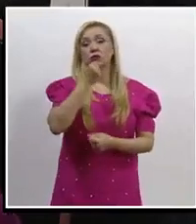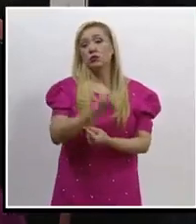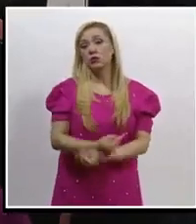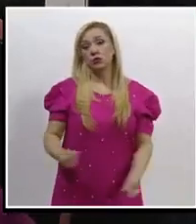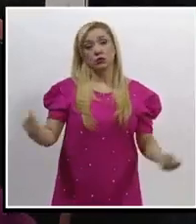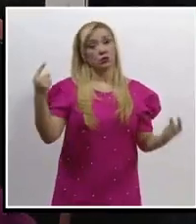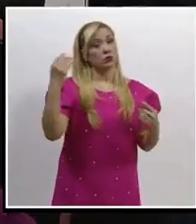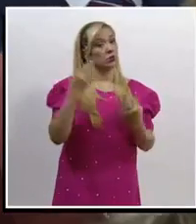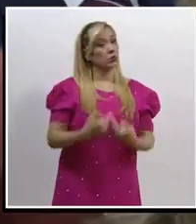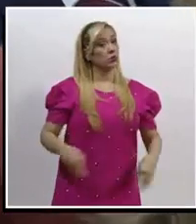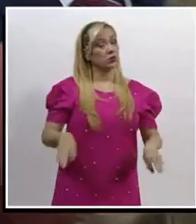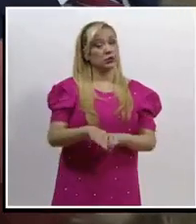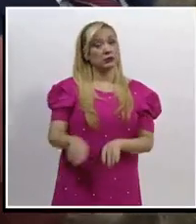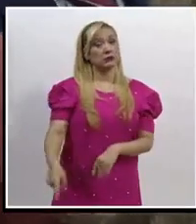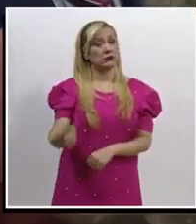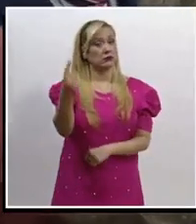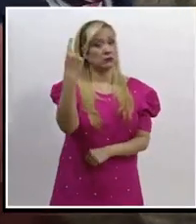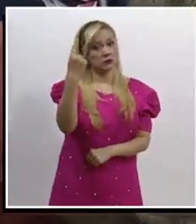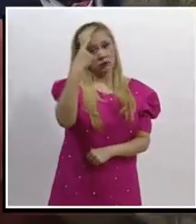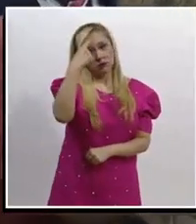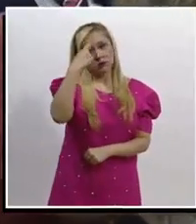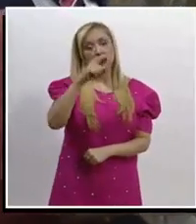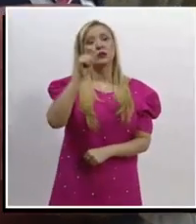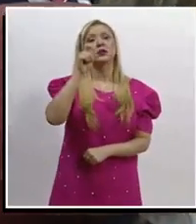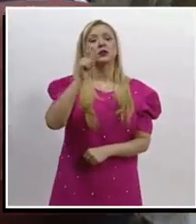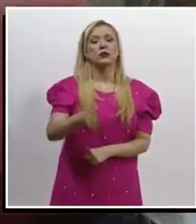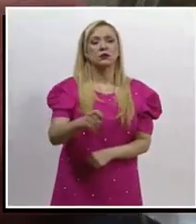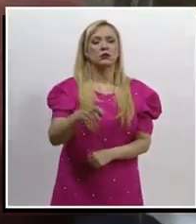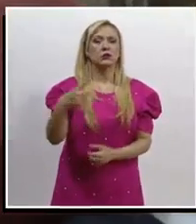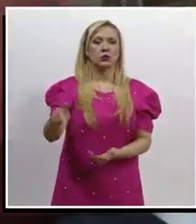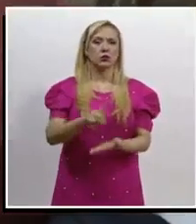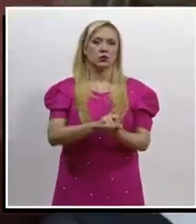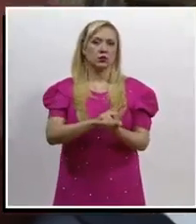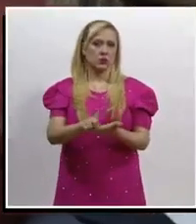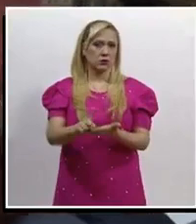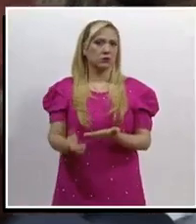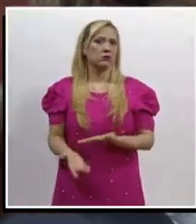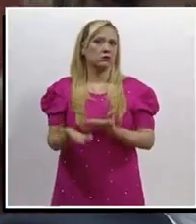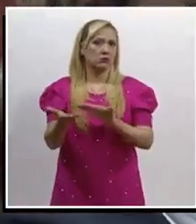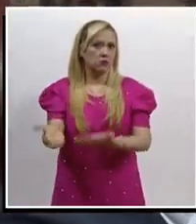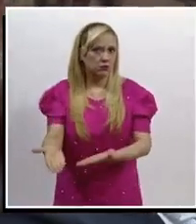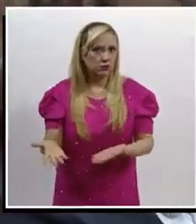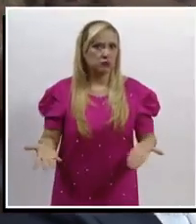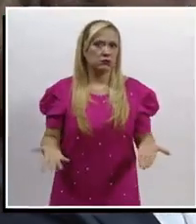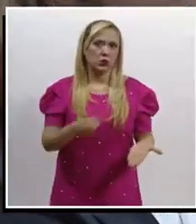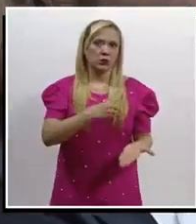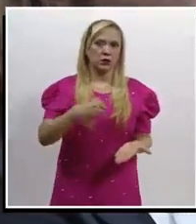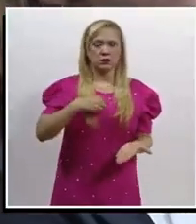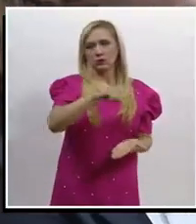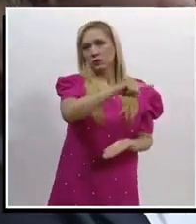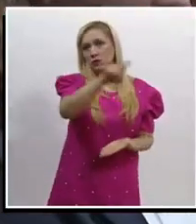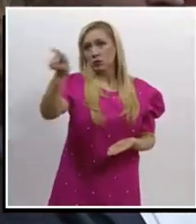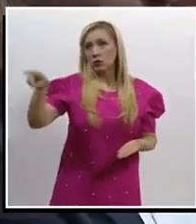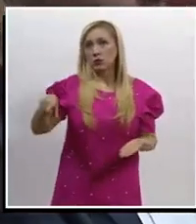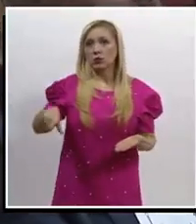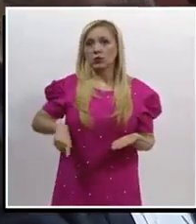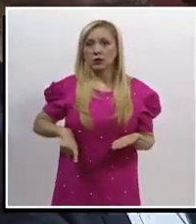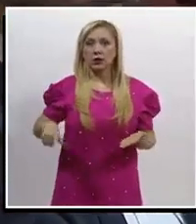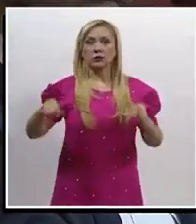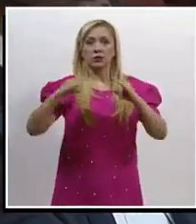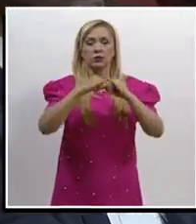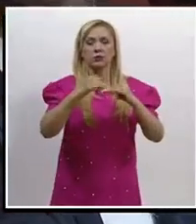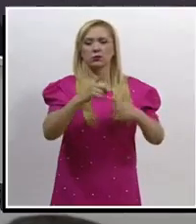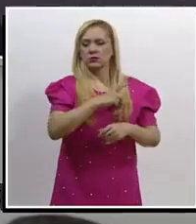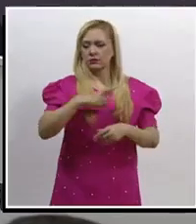un mecanismo privilegiado para hacer justiciables los derechos de este grupo vulnerable y es deber del Estado garantizar su desarrollo y